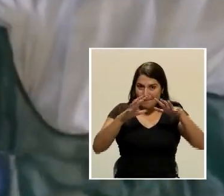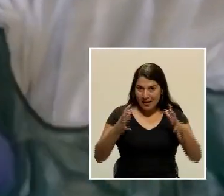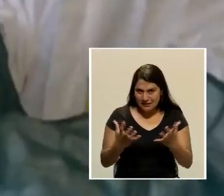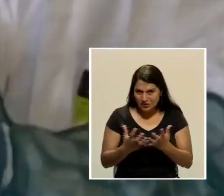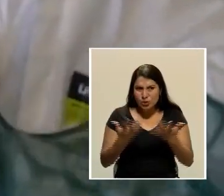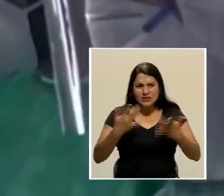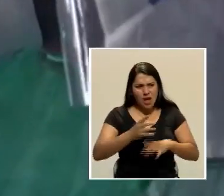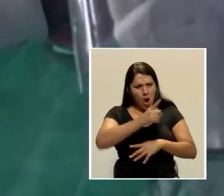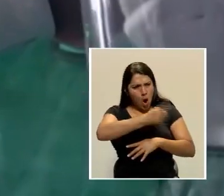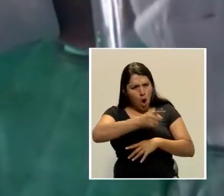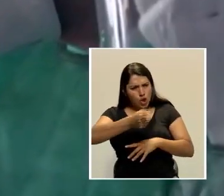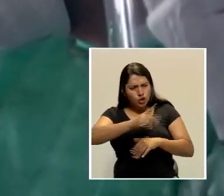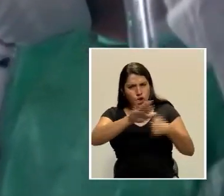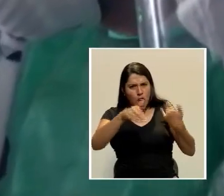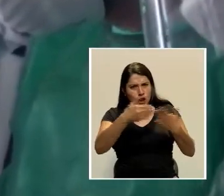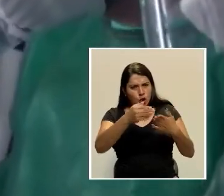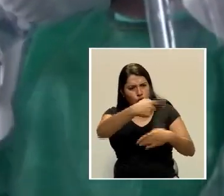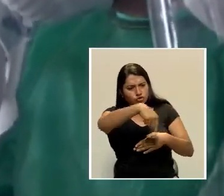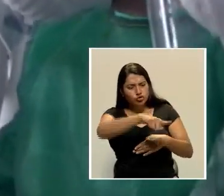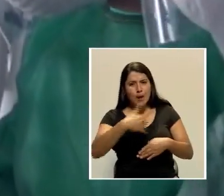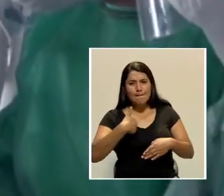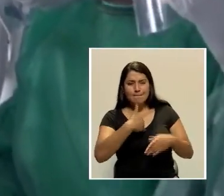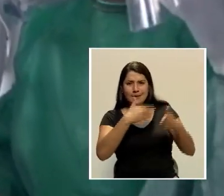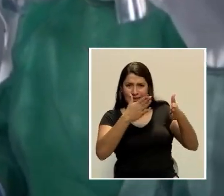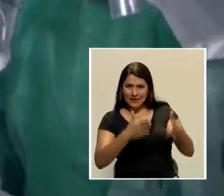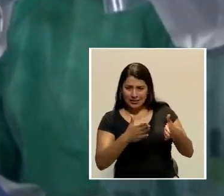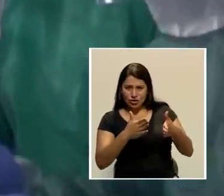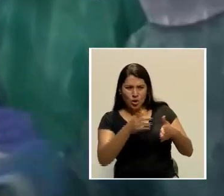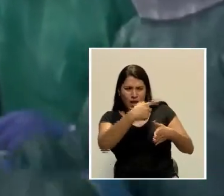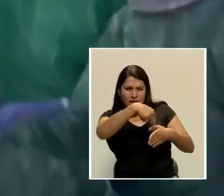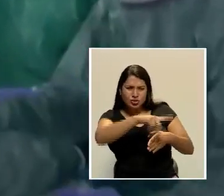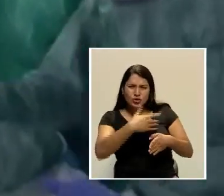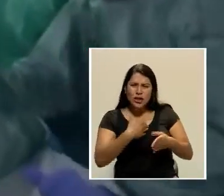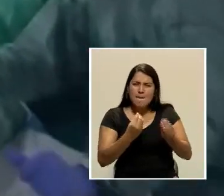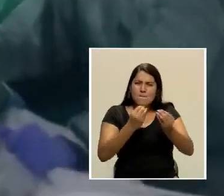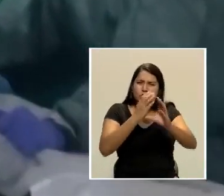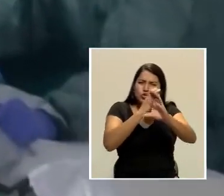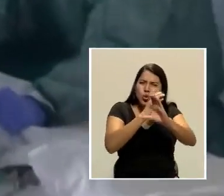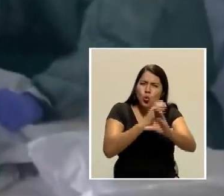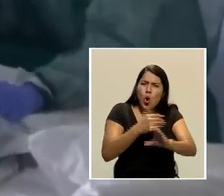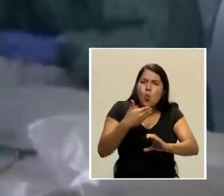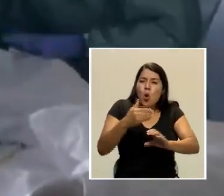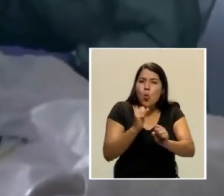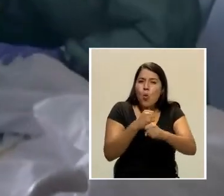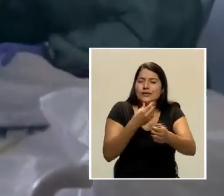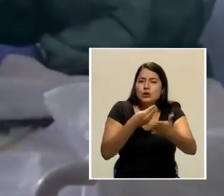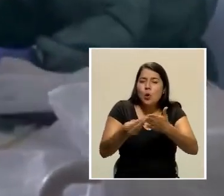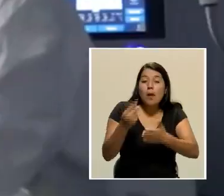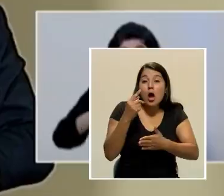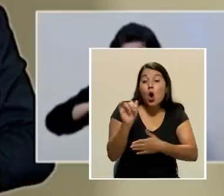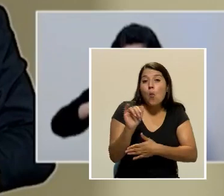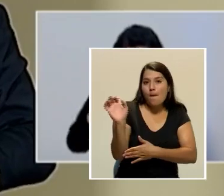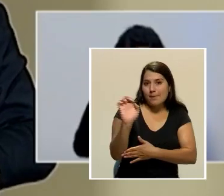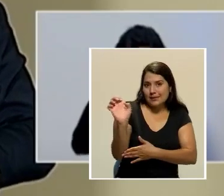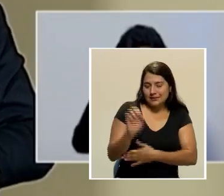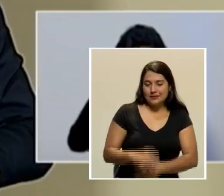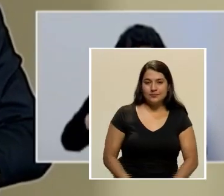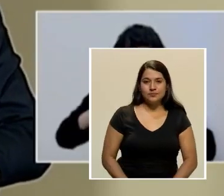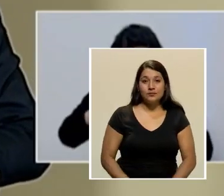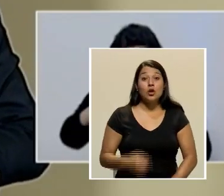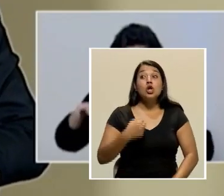Y esa es la tarea ahora que tiene don Román, además de todas las que ha venido llevando adelante.